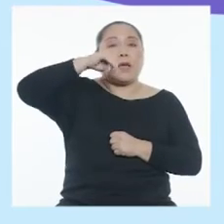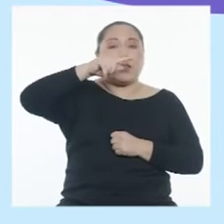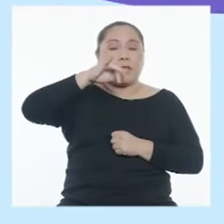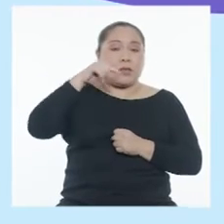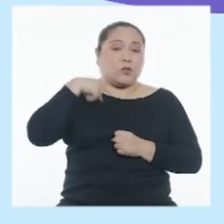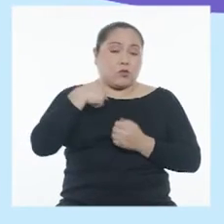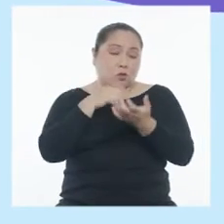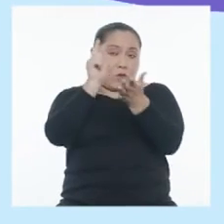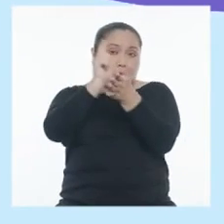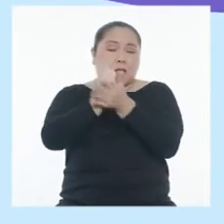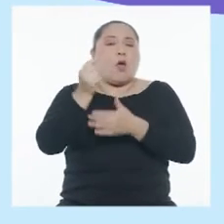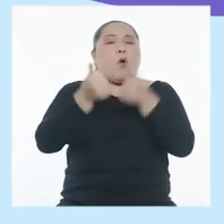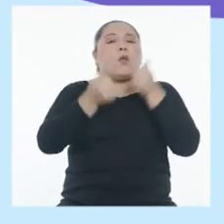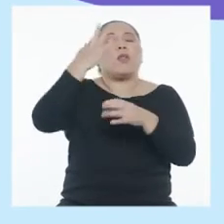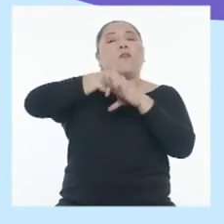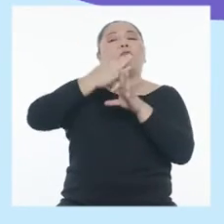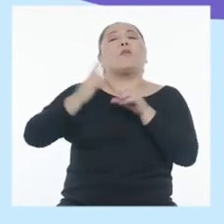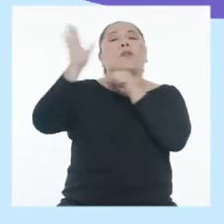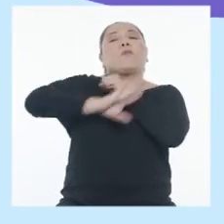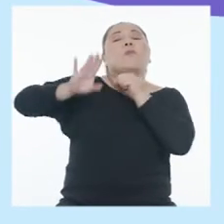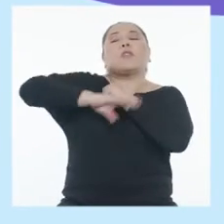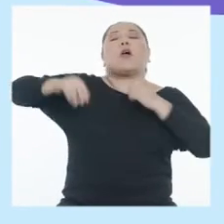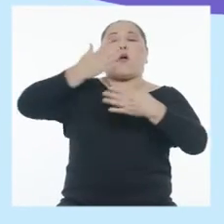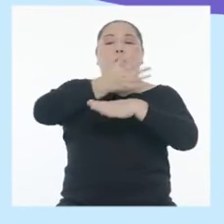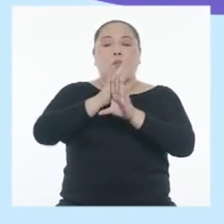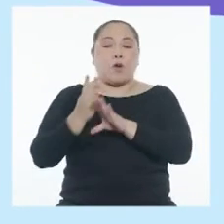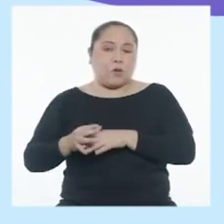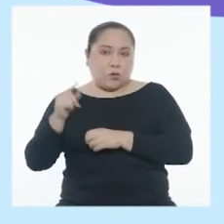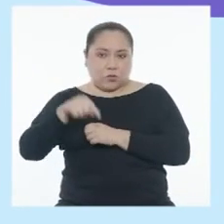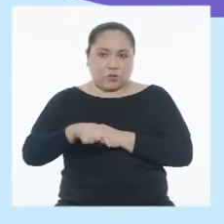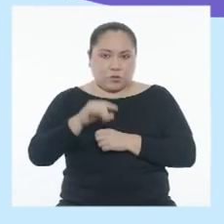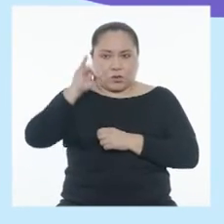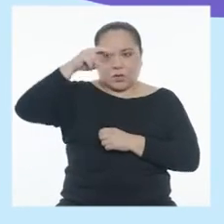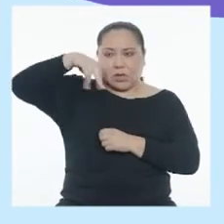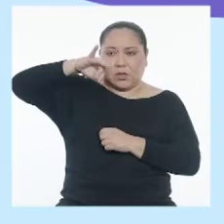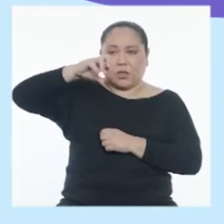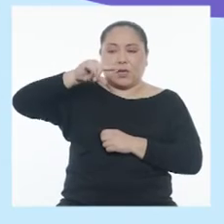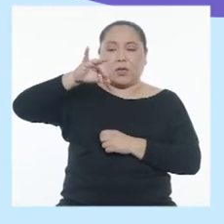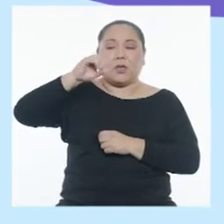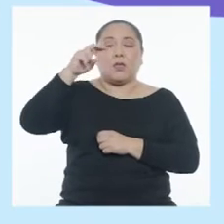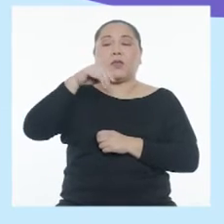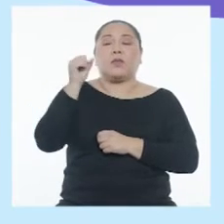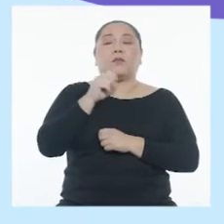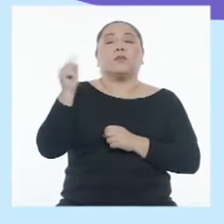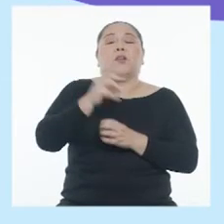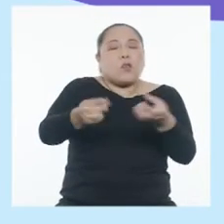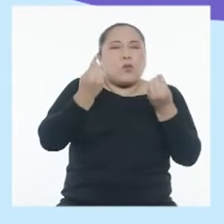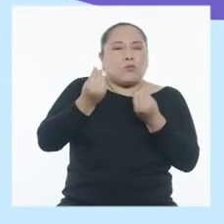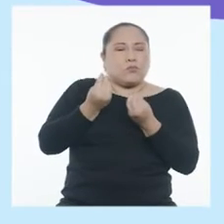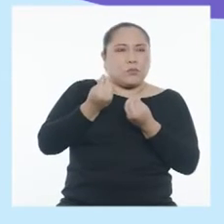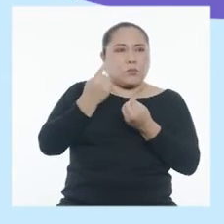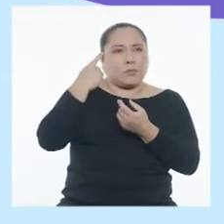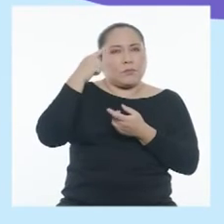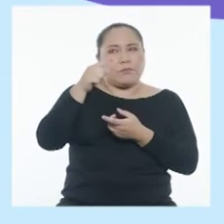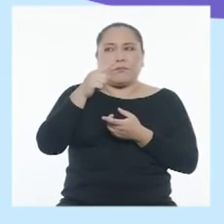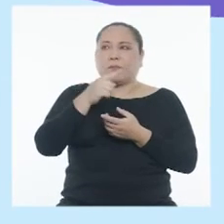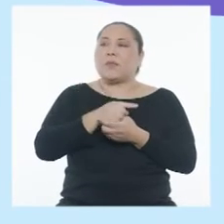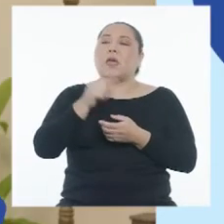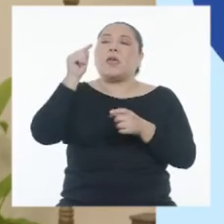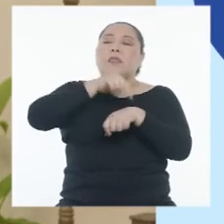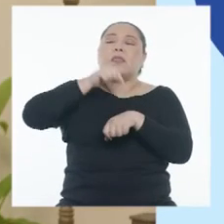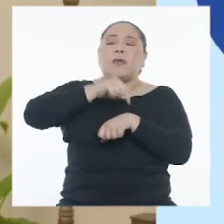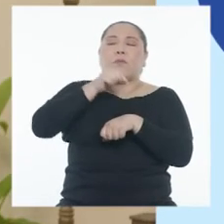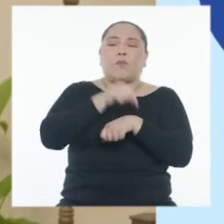de la región Lima. ¿De qué manera se protegen los pueblos indígenas con respecto a la inseguridad ciudadana en tiempo de